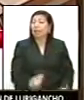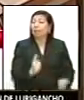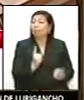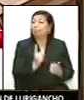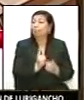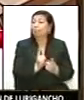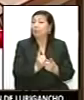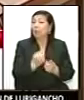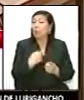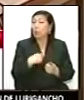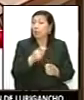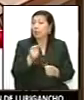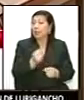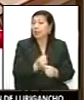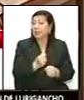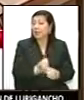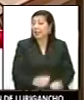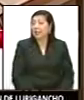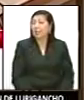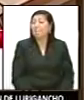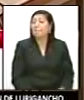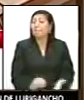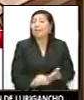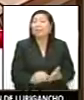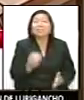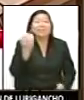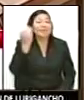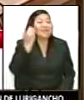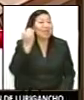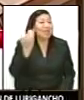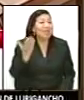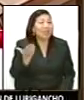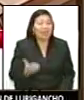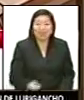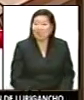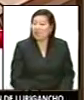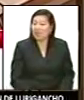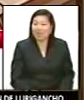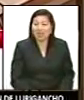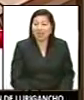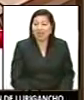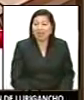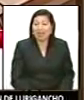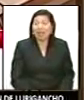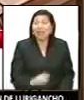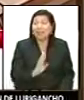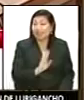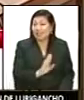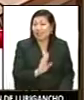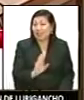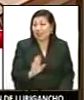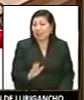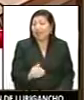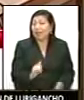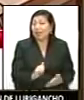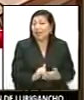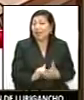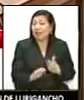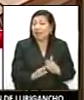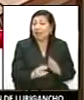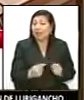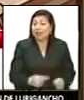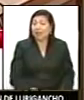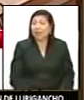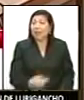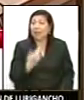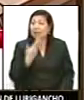directamente a nuestros trabajadores más antiguos, los más experimentados, porque son ellos los que están bajo este régimen.